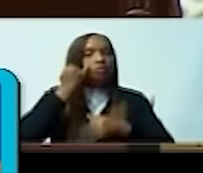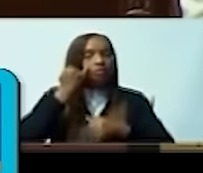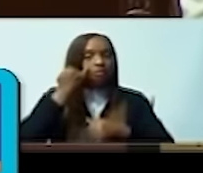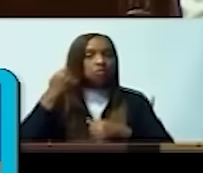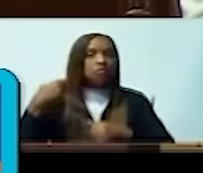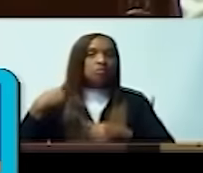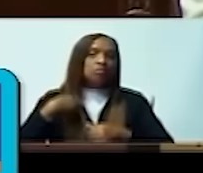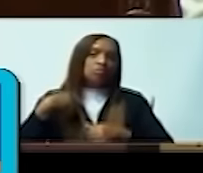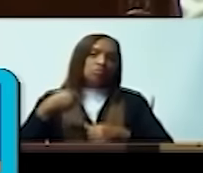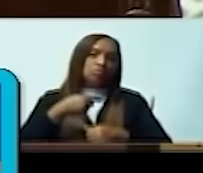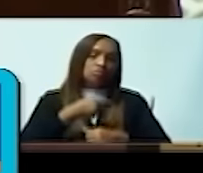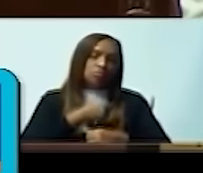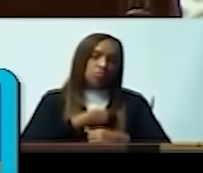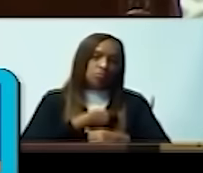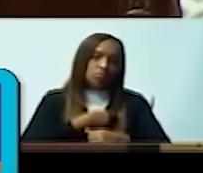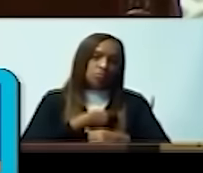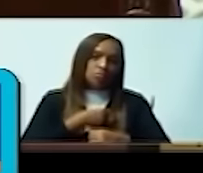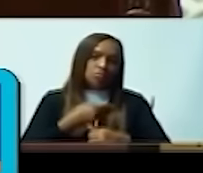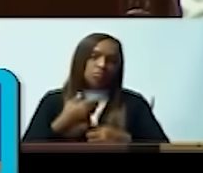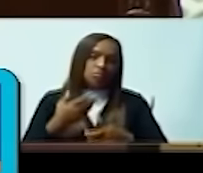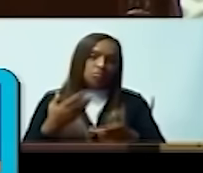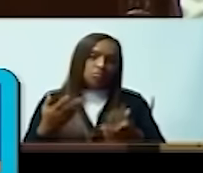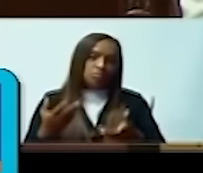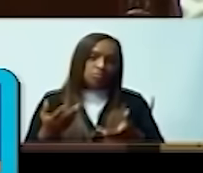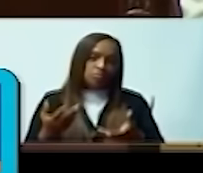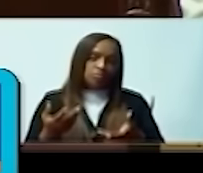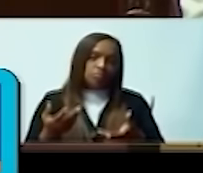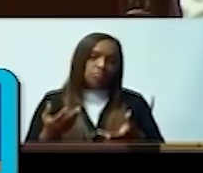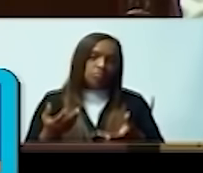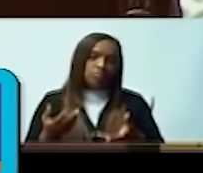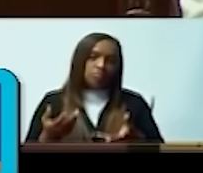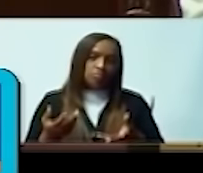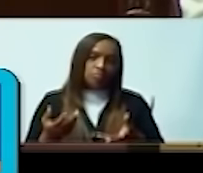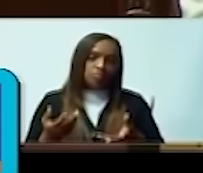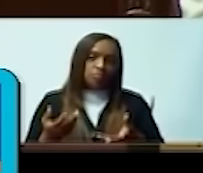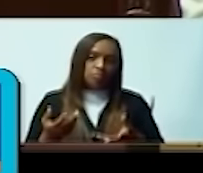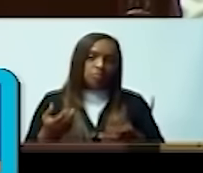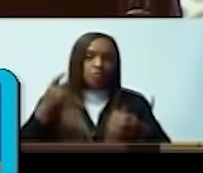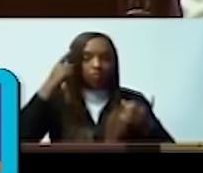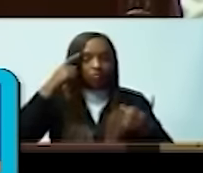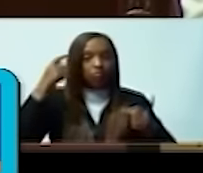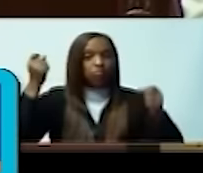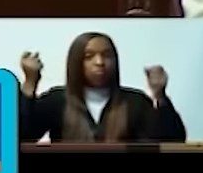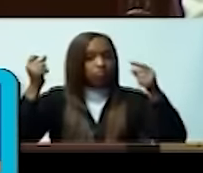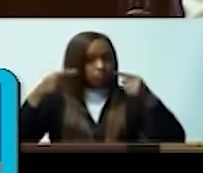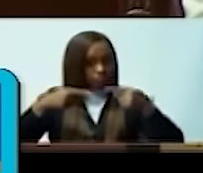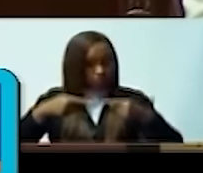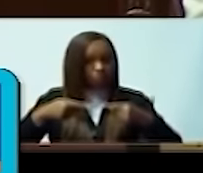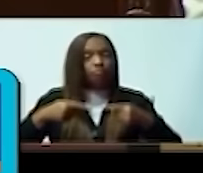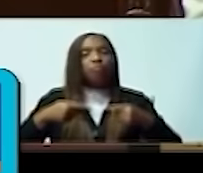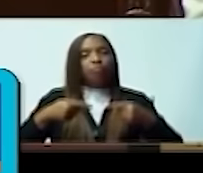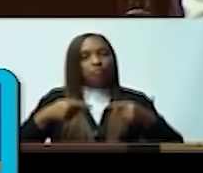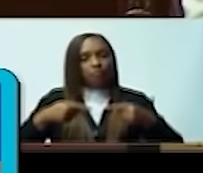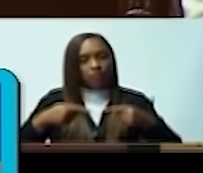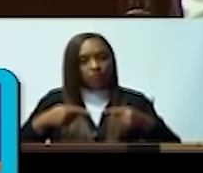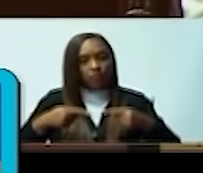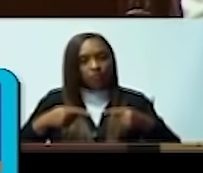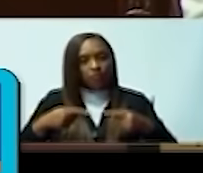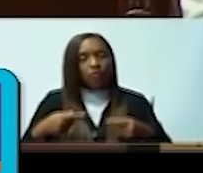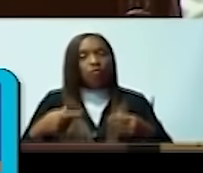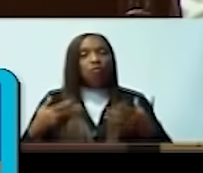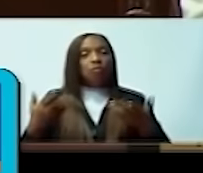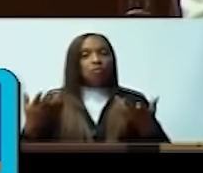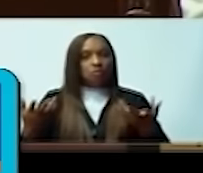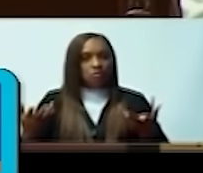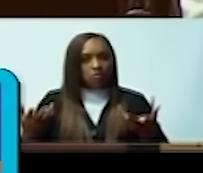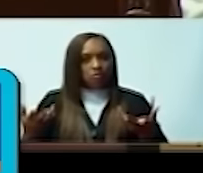puedo salir, que lo vamos a liberar de lectura, porque una mayoría. No, hemos acordado que vamos a darle lectura al informe en